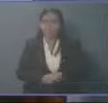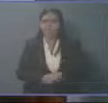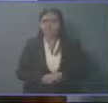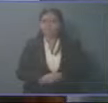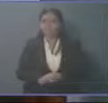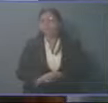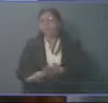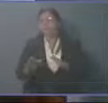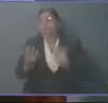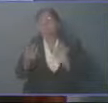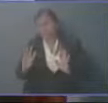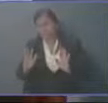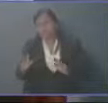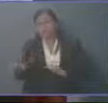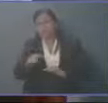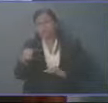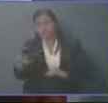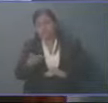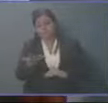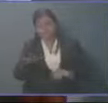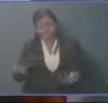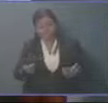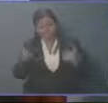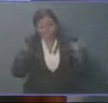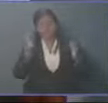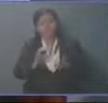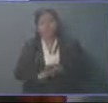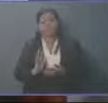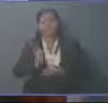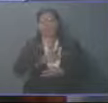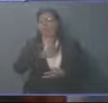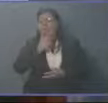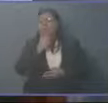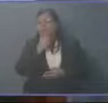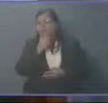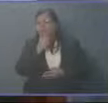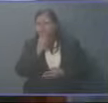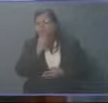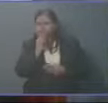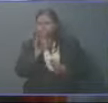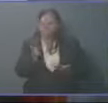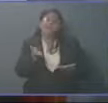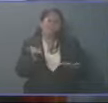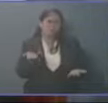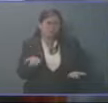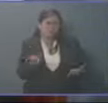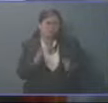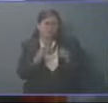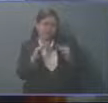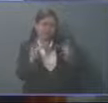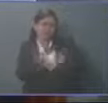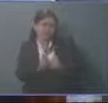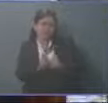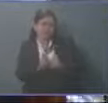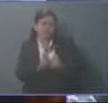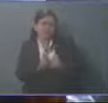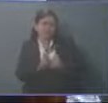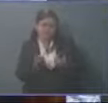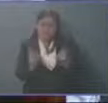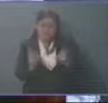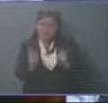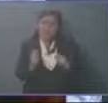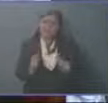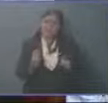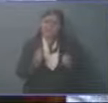Pero hay otros hechos más graves que uno debe preguntarse. ¿Cómo es que las maras andan tratando